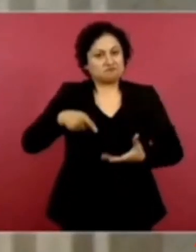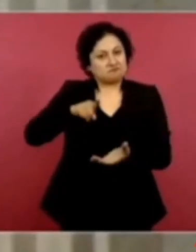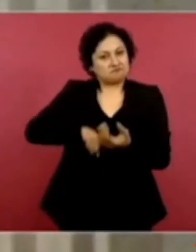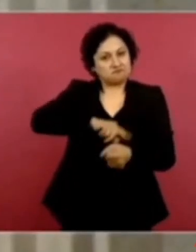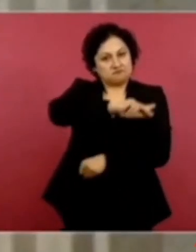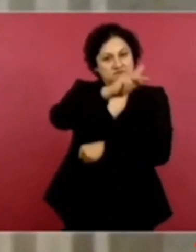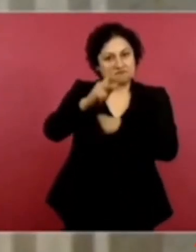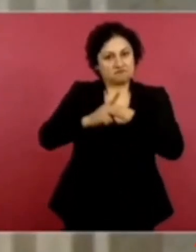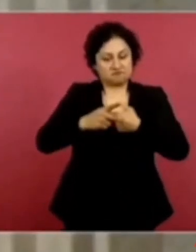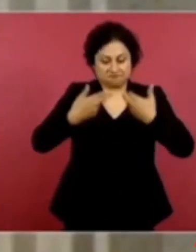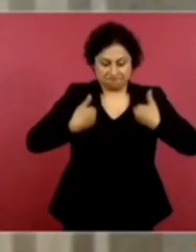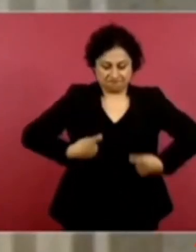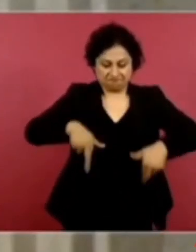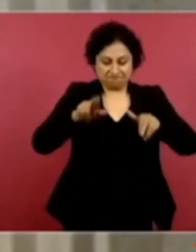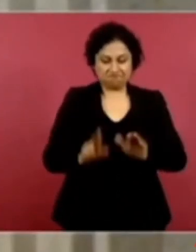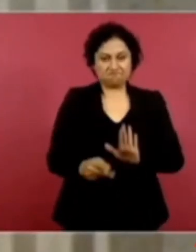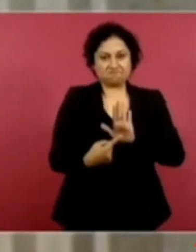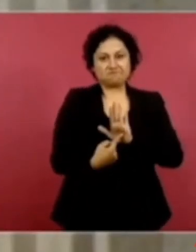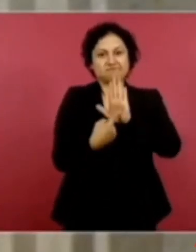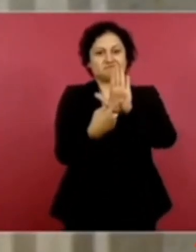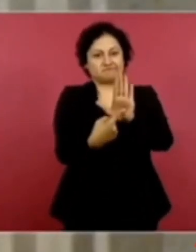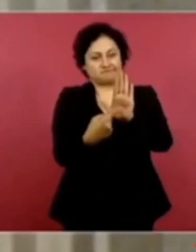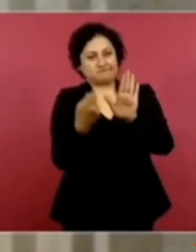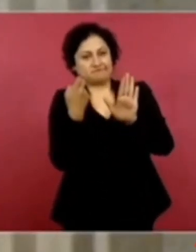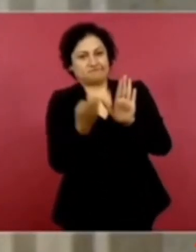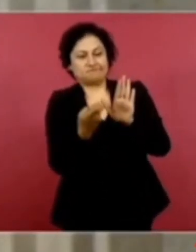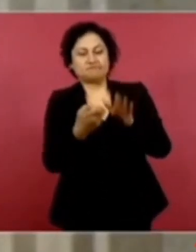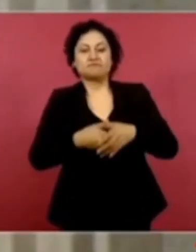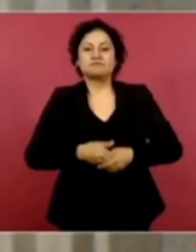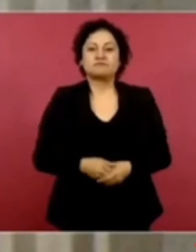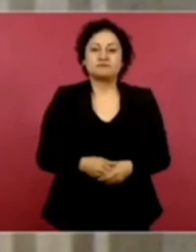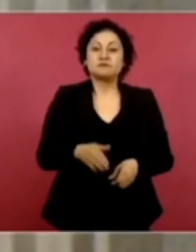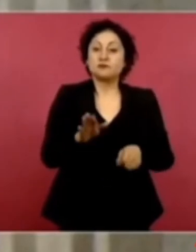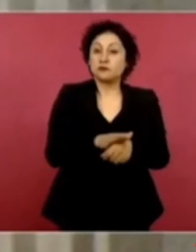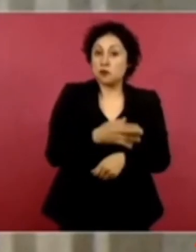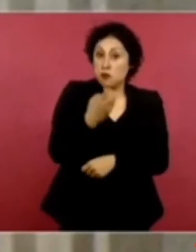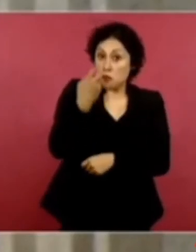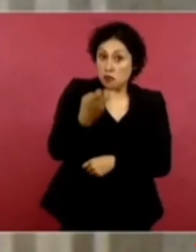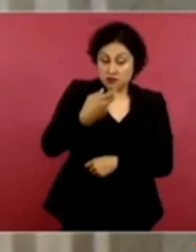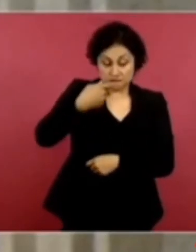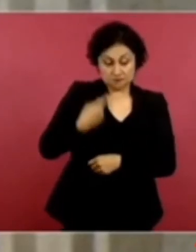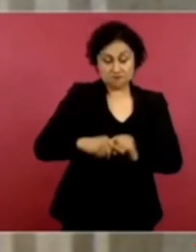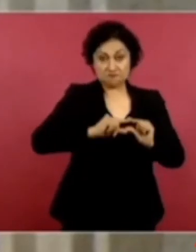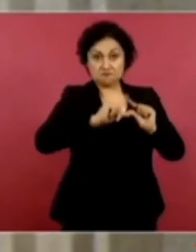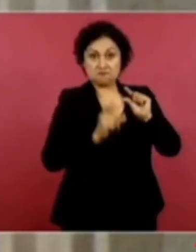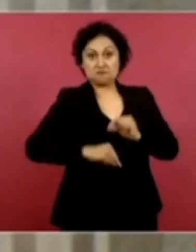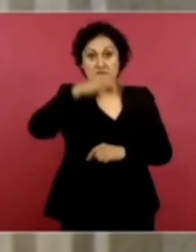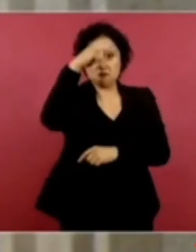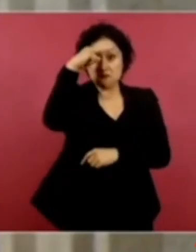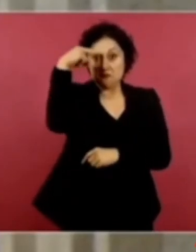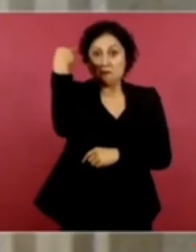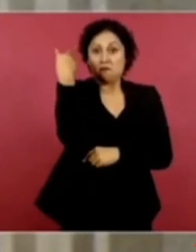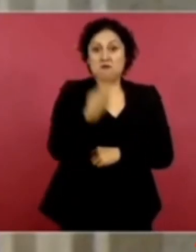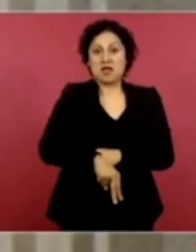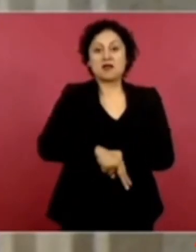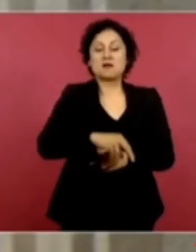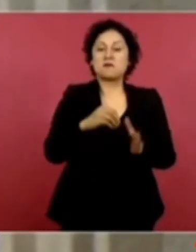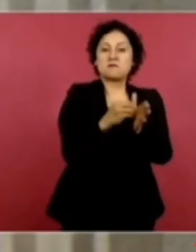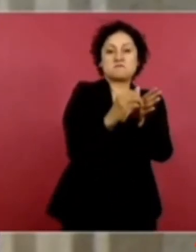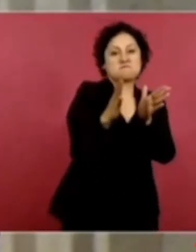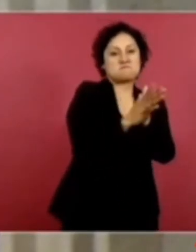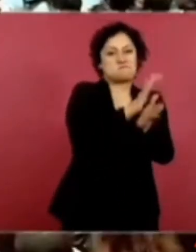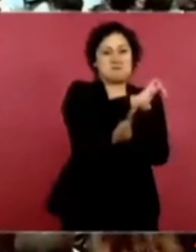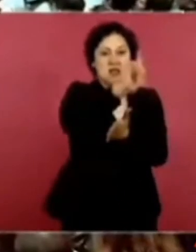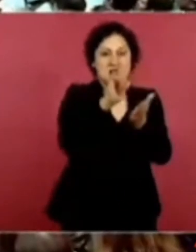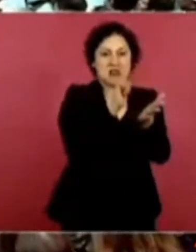nación. Por eso es que nuestro país decidió elevar a rango de ley federal